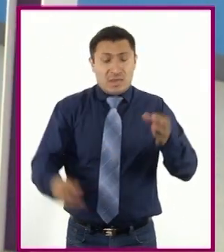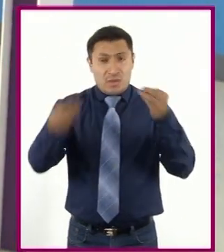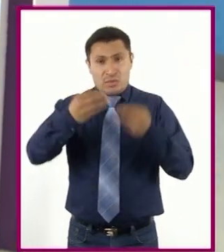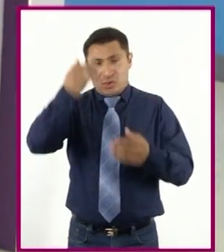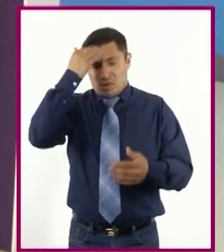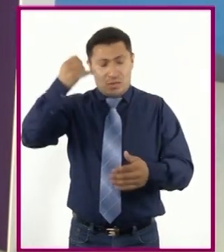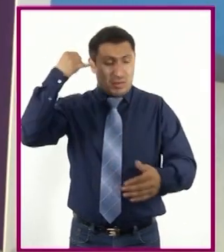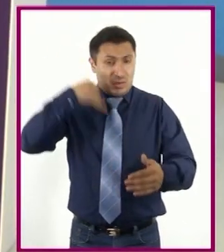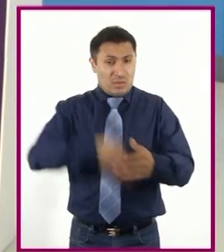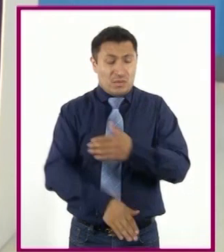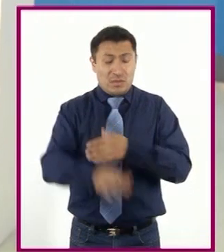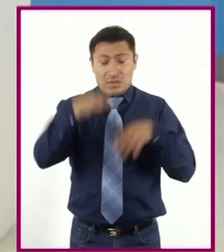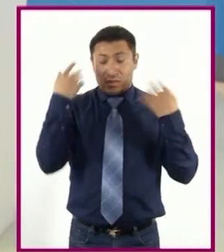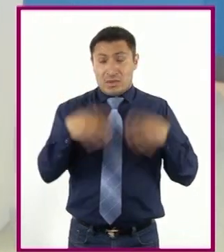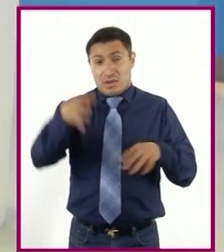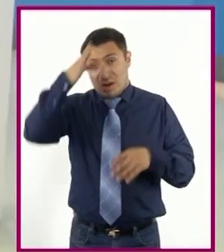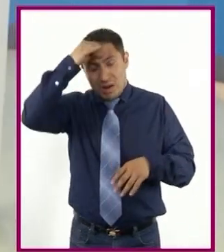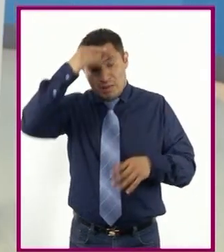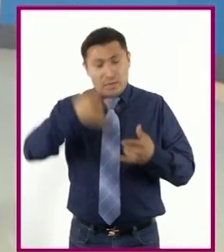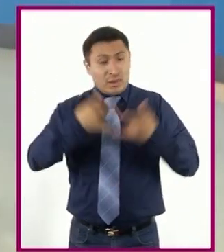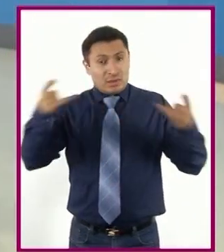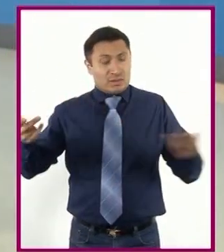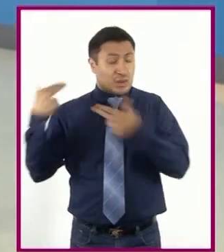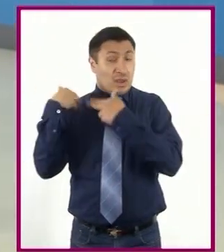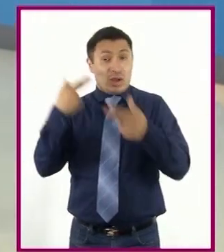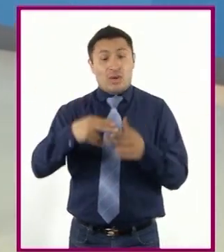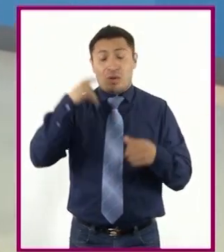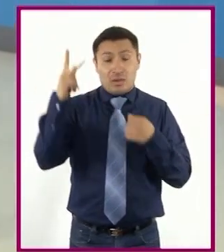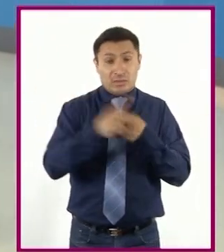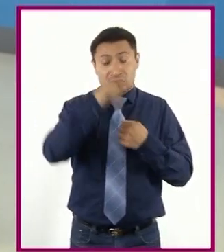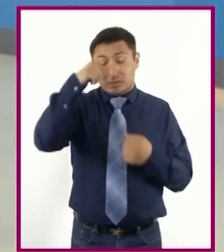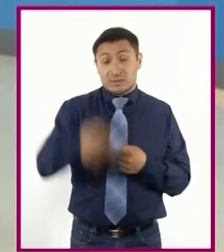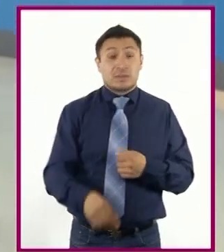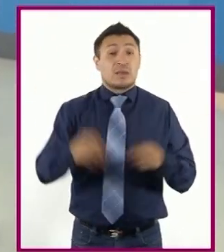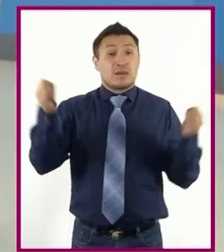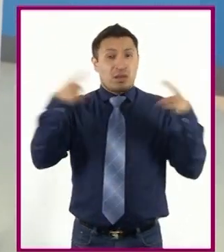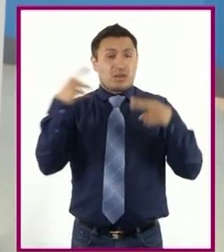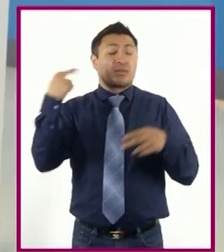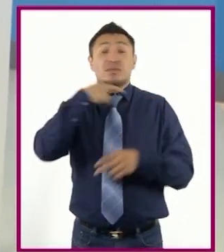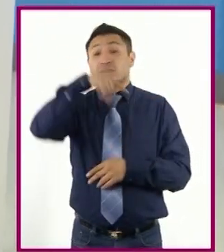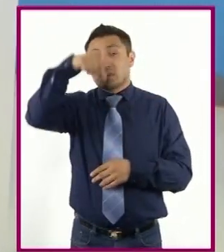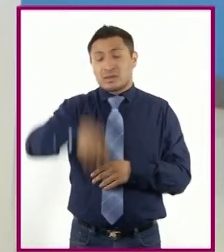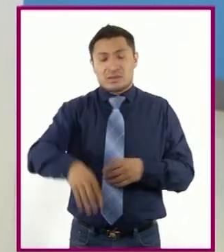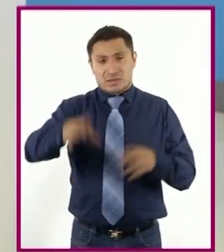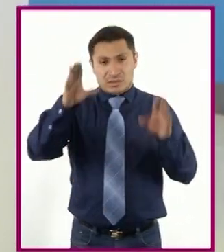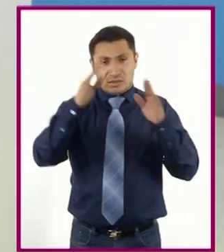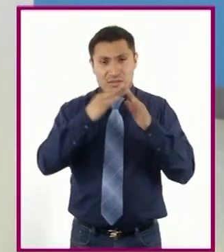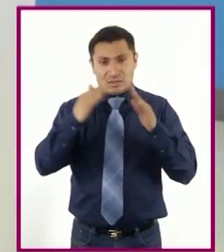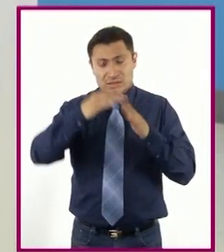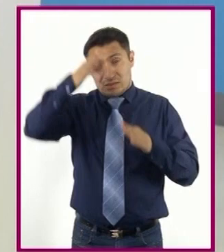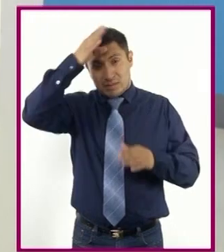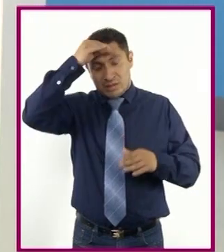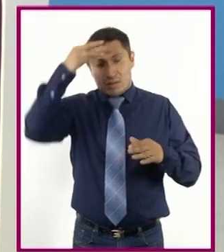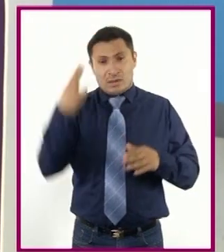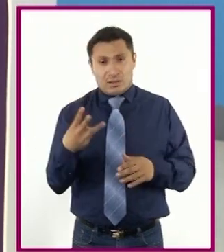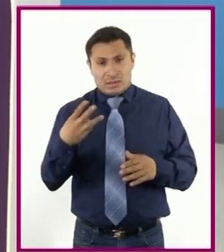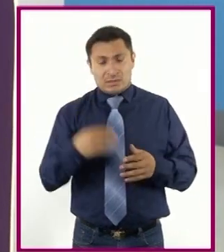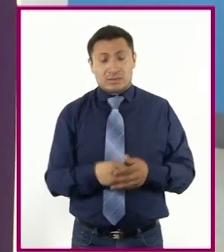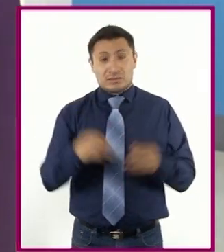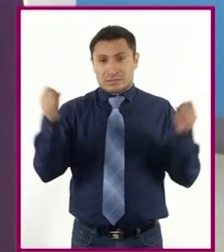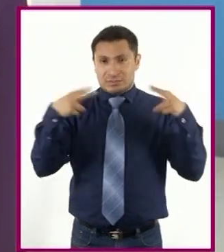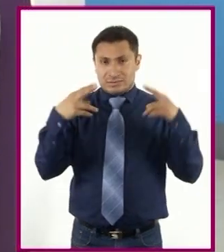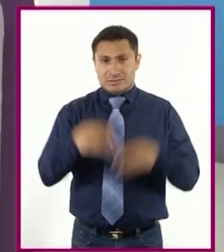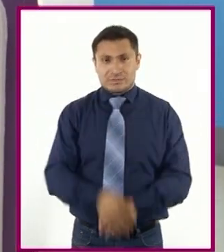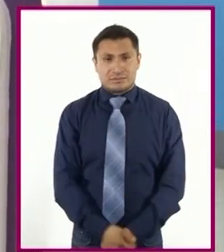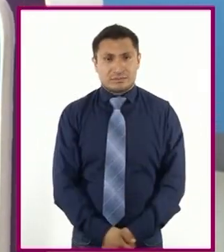mucho por conocer y aprender de la historia de nuestro país. Así que nos vemos pronto, aquí en Aprende en Casa 3. Hasta